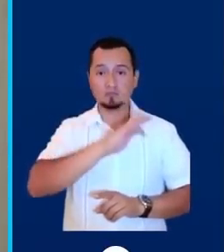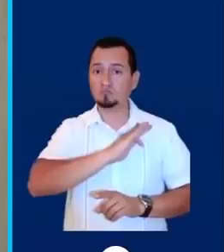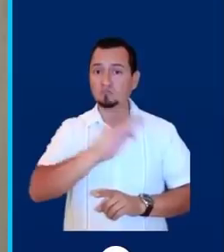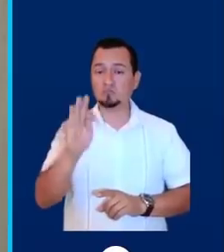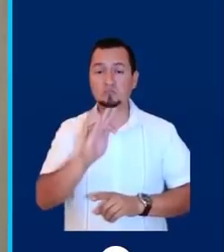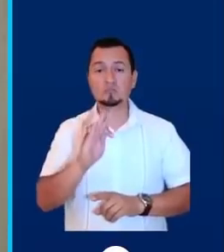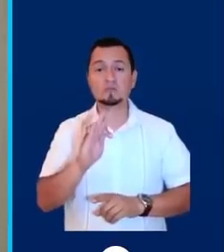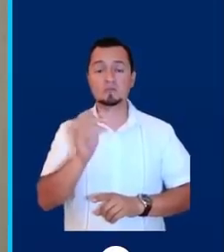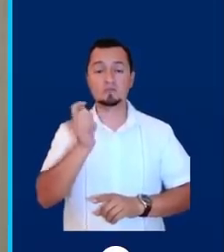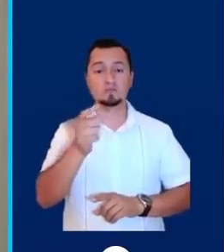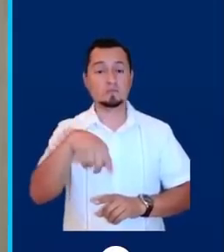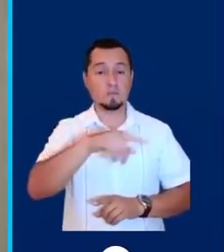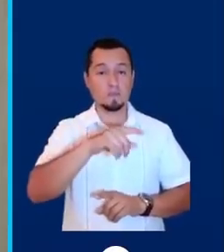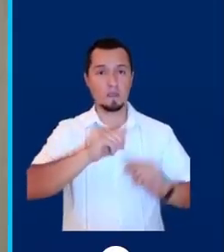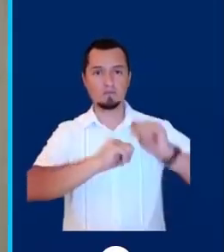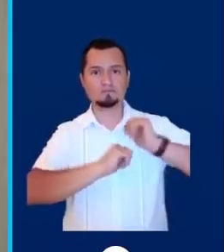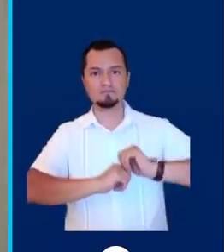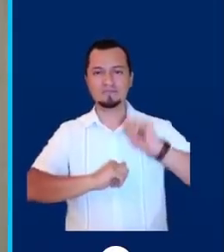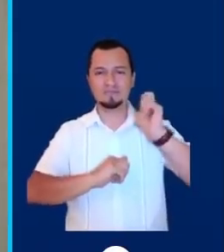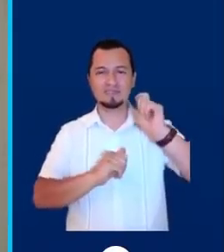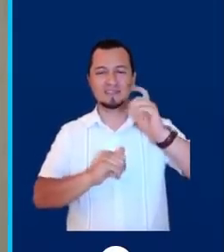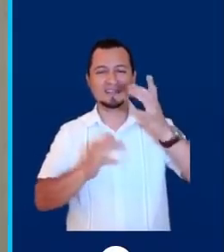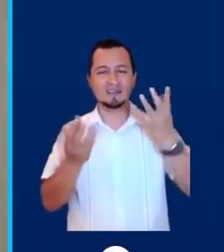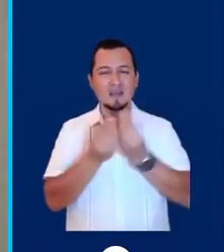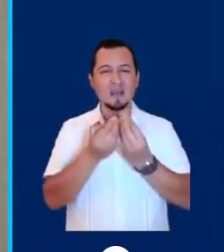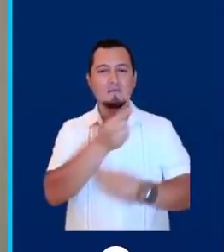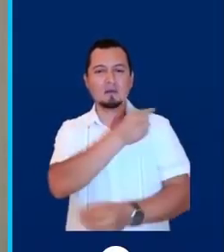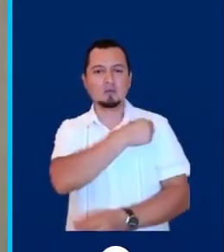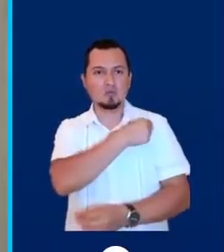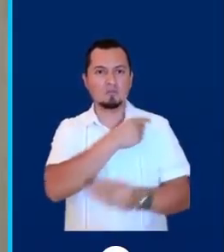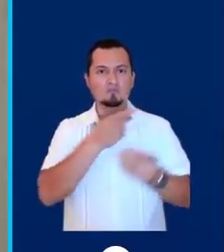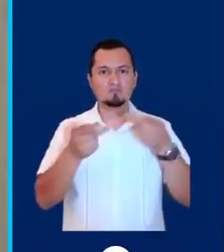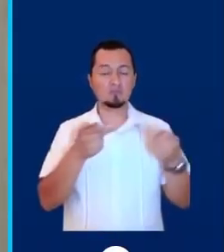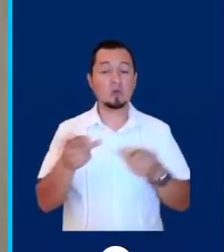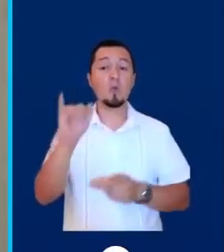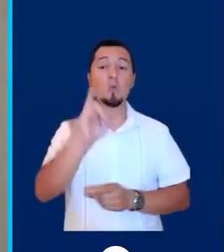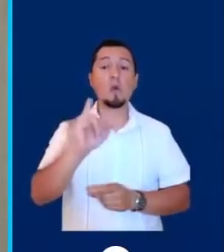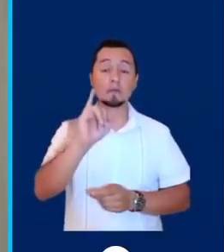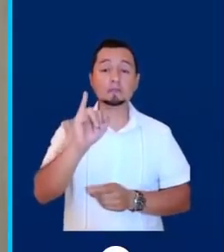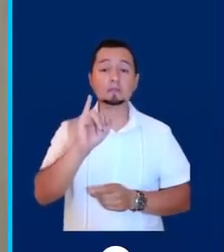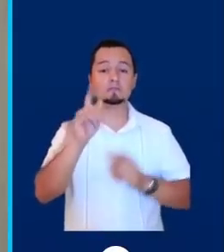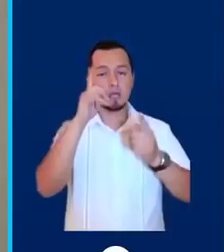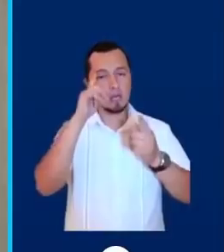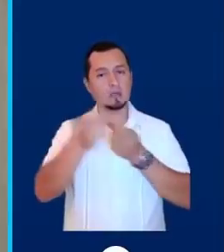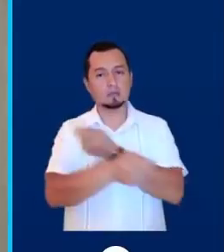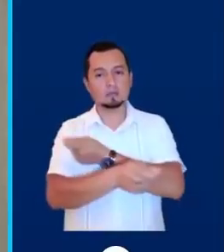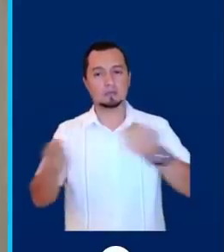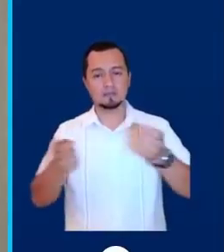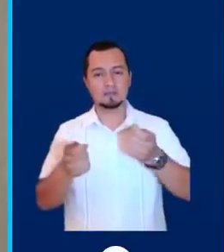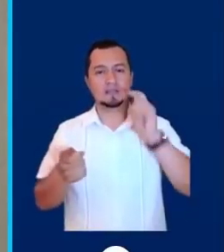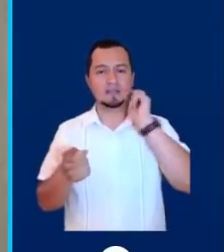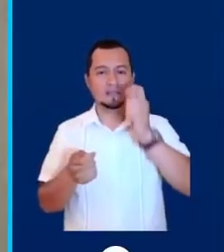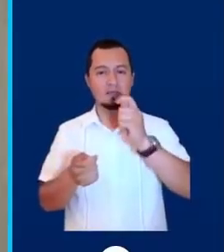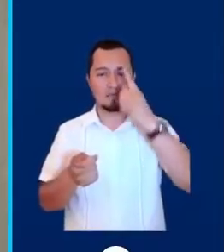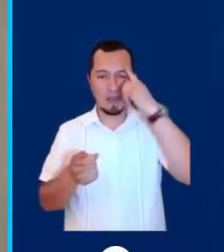las directrices respecto al proceso de vacunación y el jueves el proceso de entrega de todos